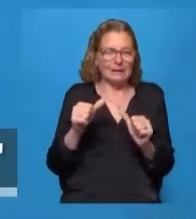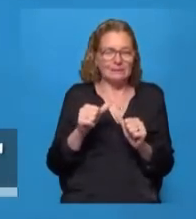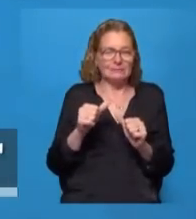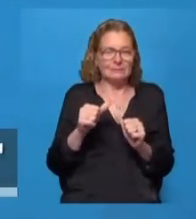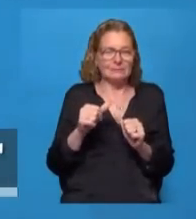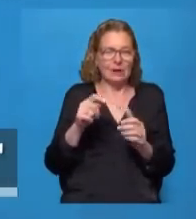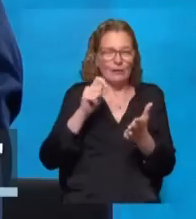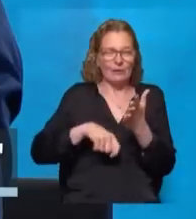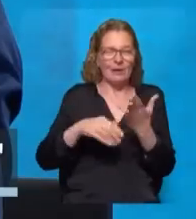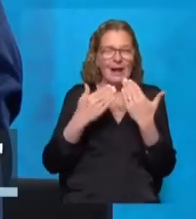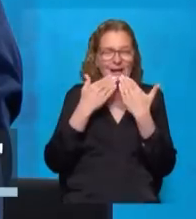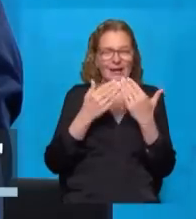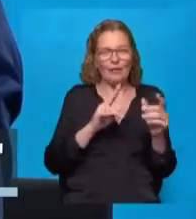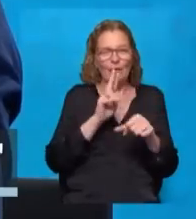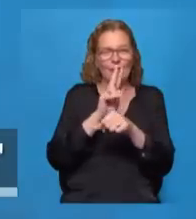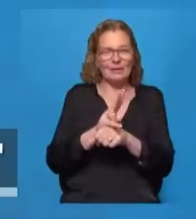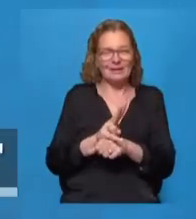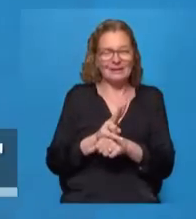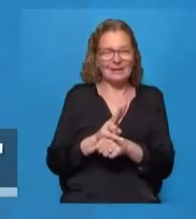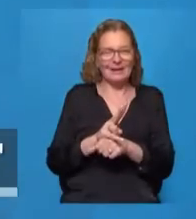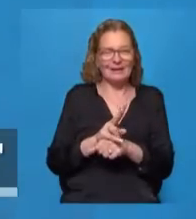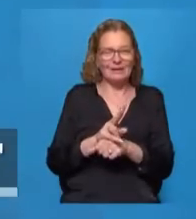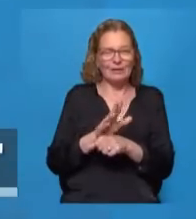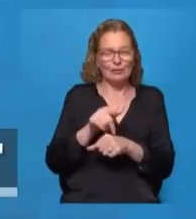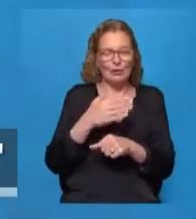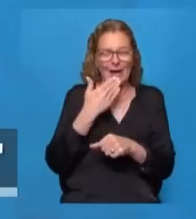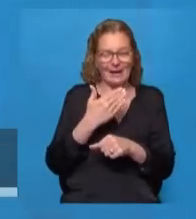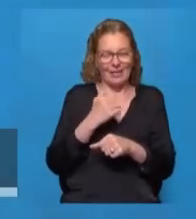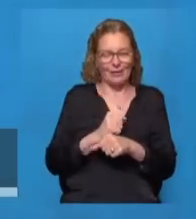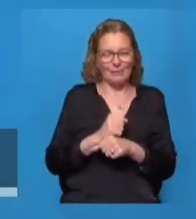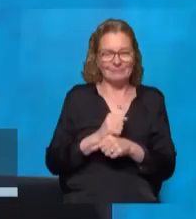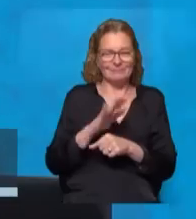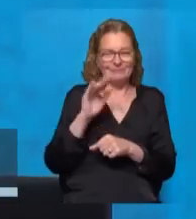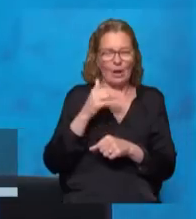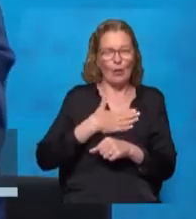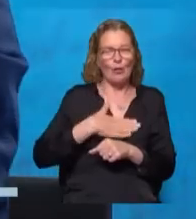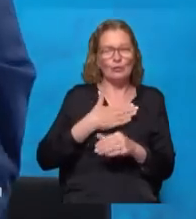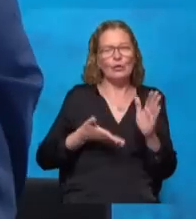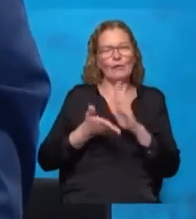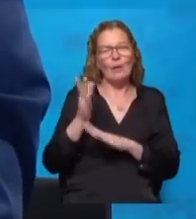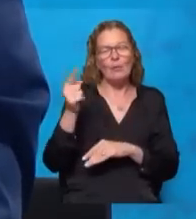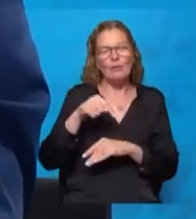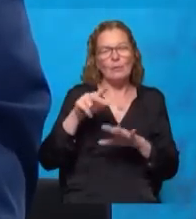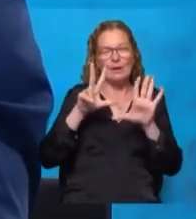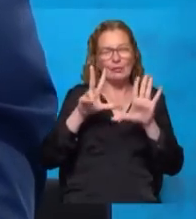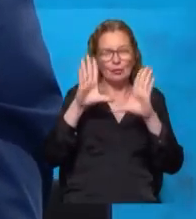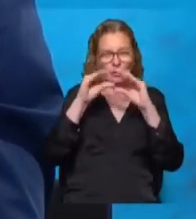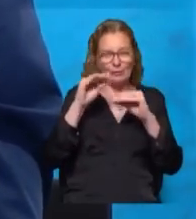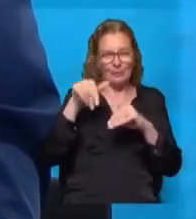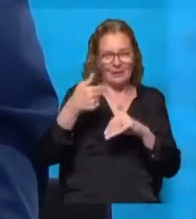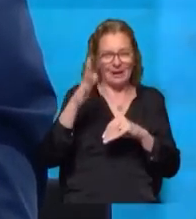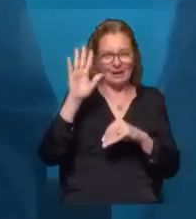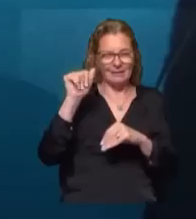recolección de firmas te agradezco tu visita esta noche aquí al lado de No al contrario yo les agradezco a ustedes pra nos vamos eh volvemos mañana después de las 20 horas que